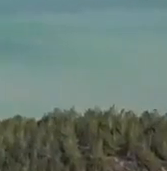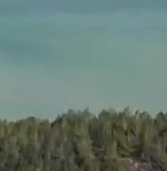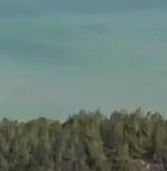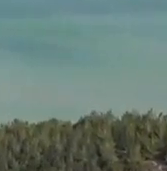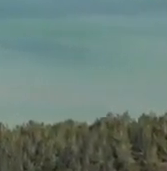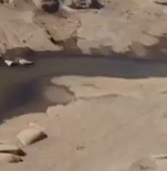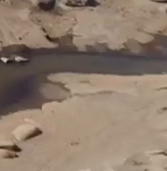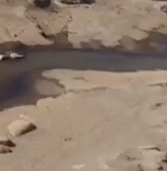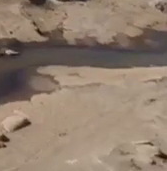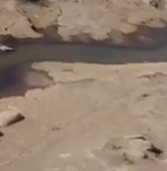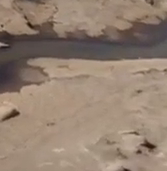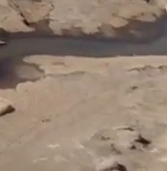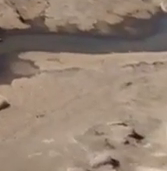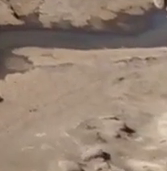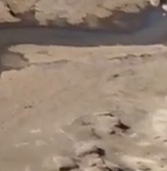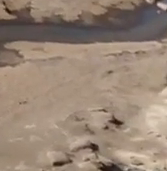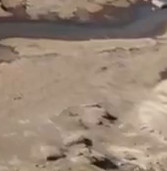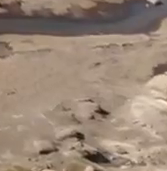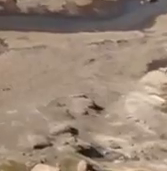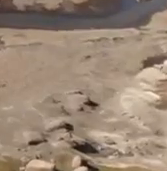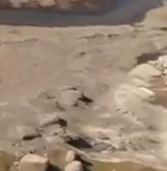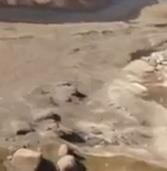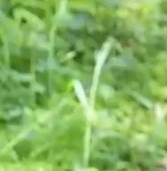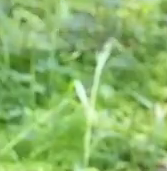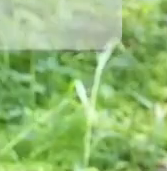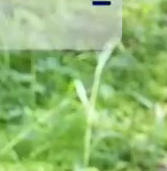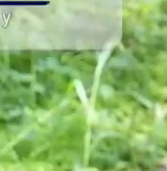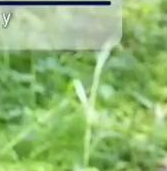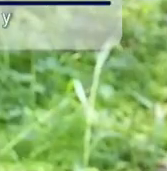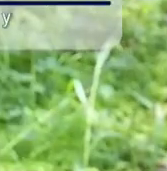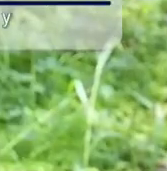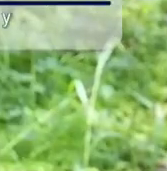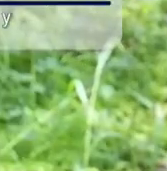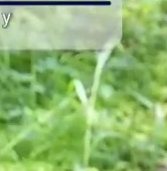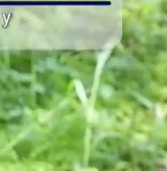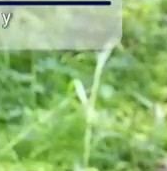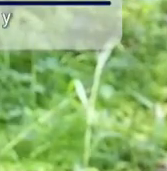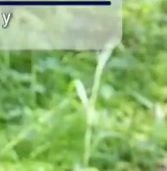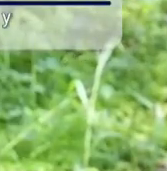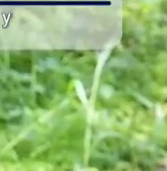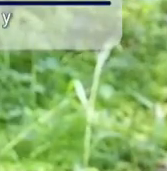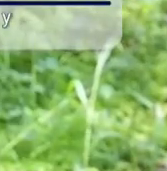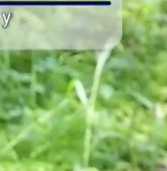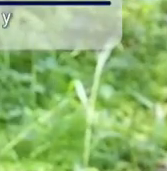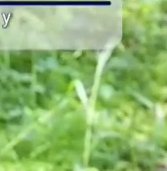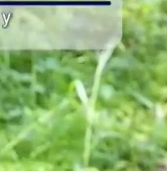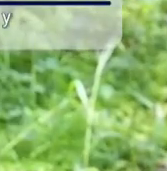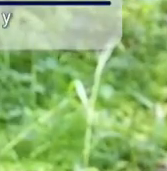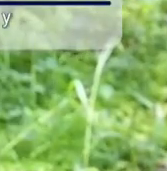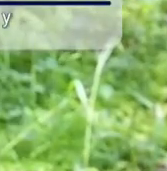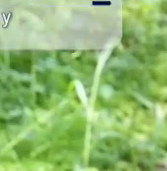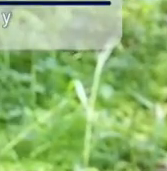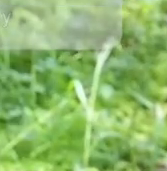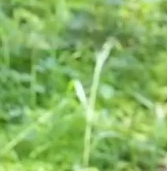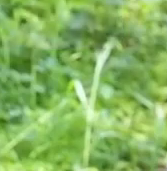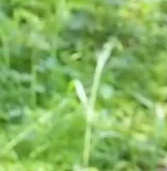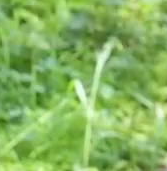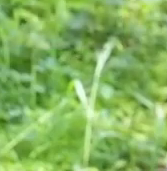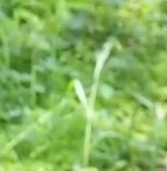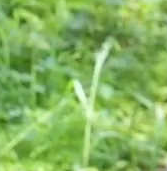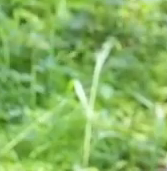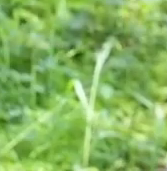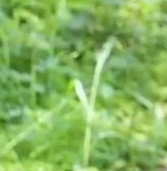severa en México sobre todo en los estados del norte el norte de México muestra tendencias de largo plazo a